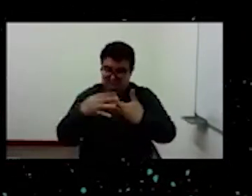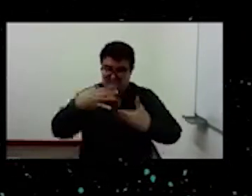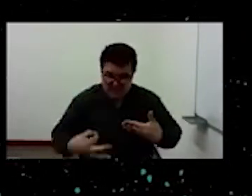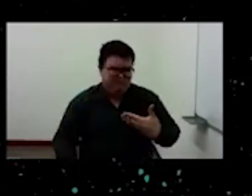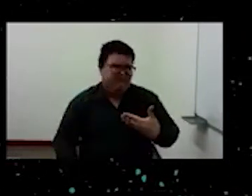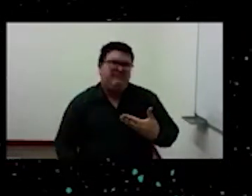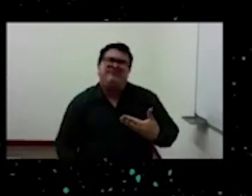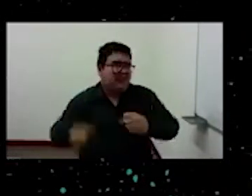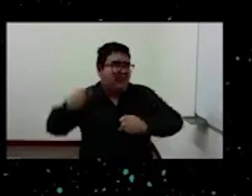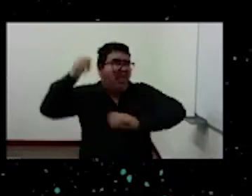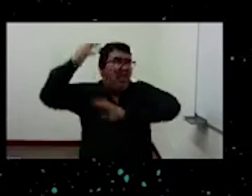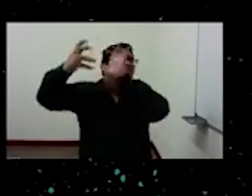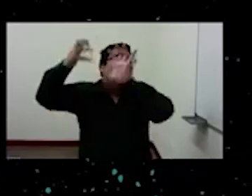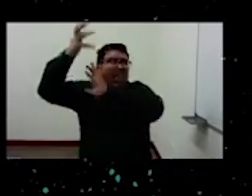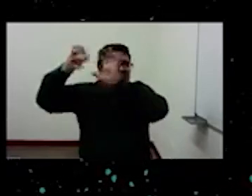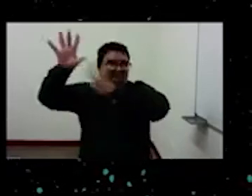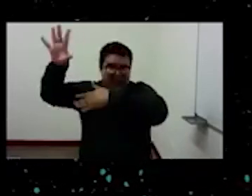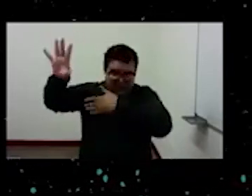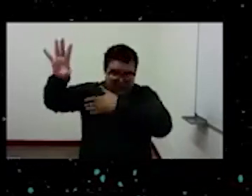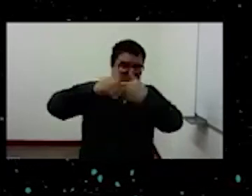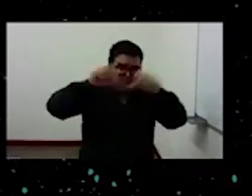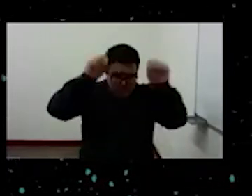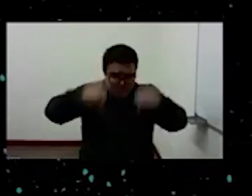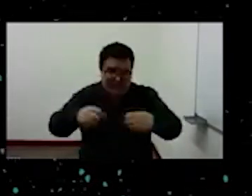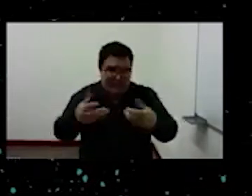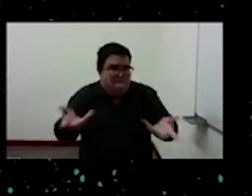o el origen o la catástrofe.